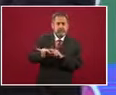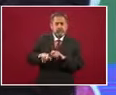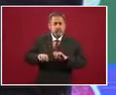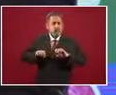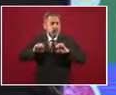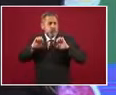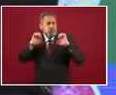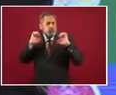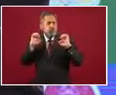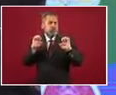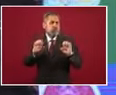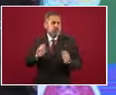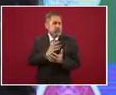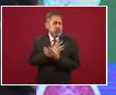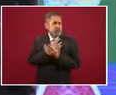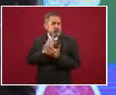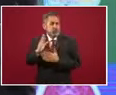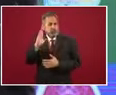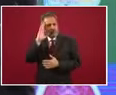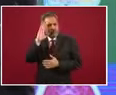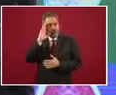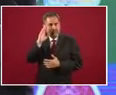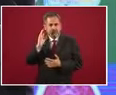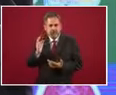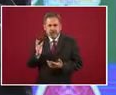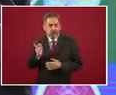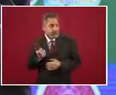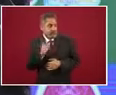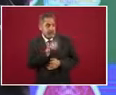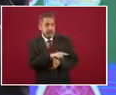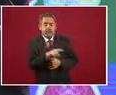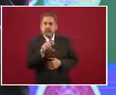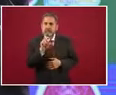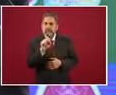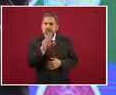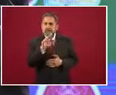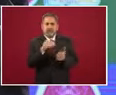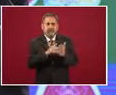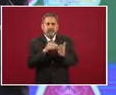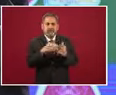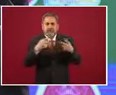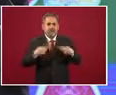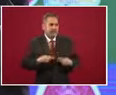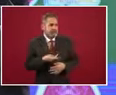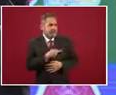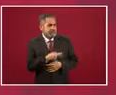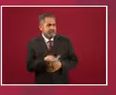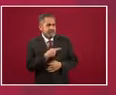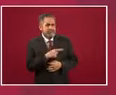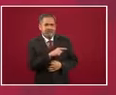lujo habiendo más de 60 millones de mexicanos en la pobreza?